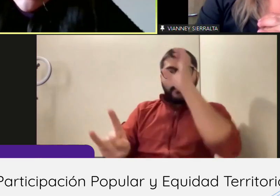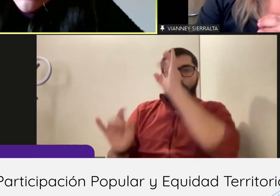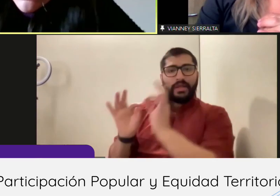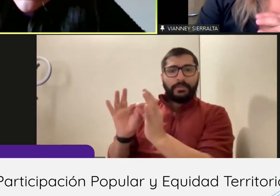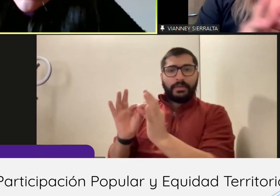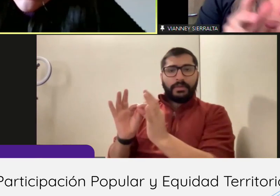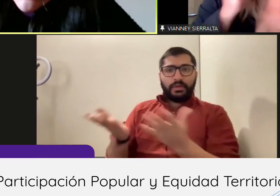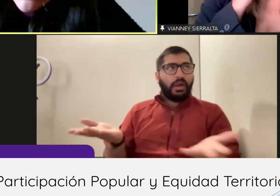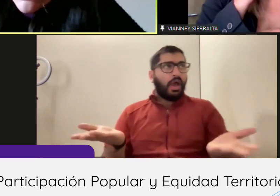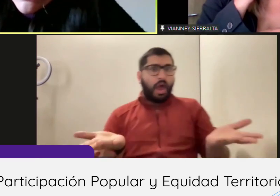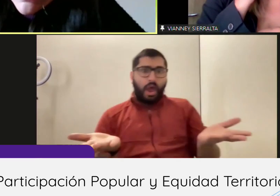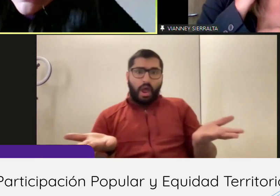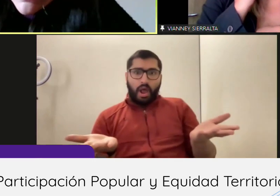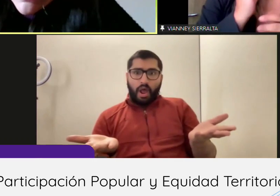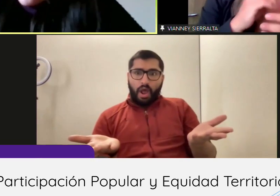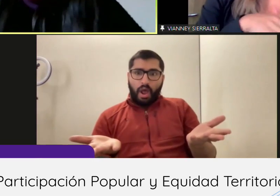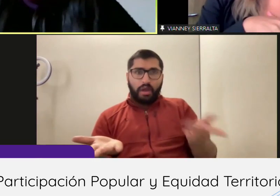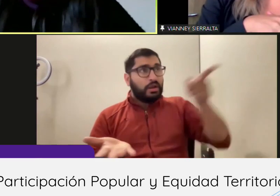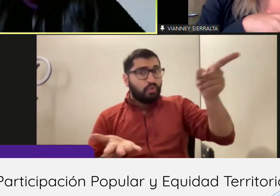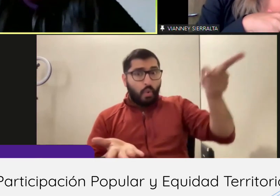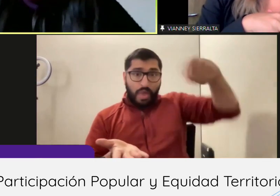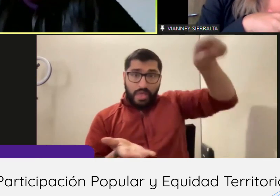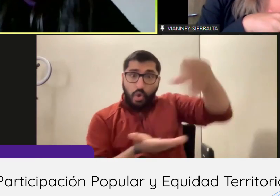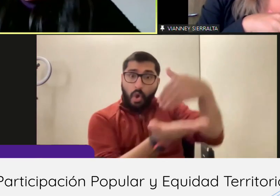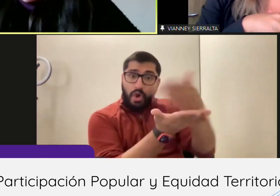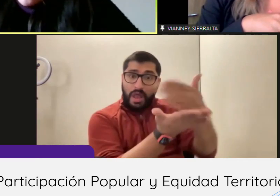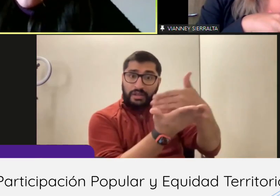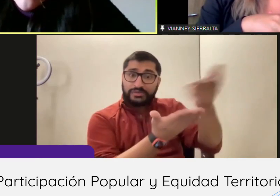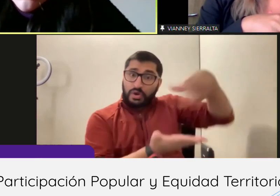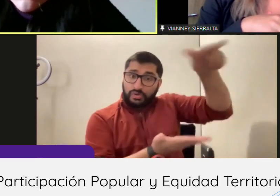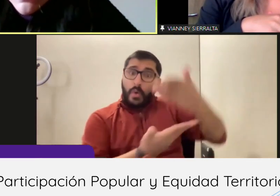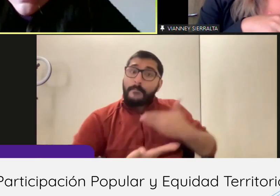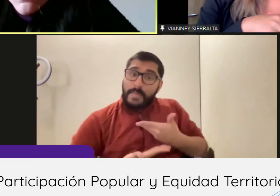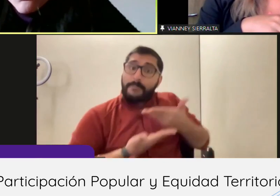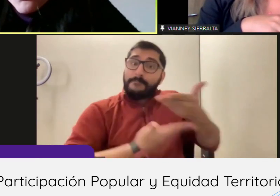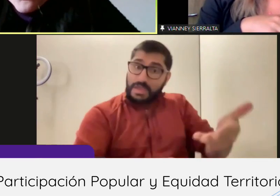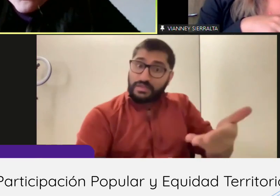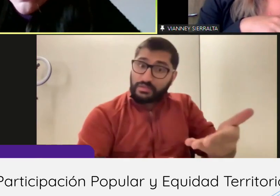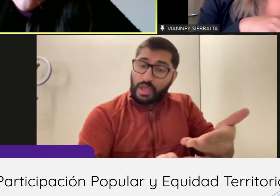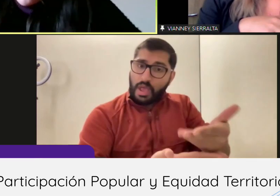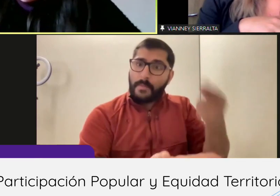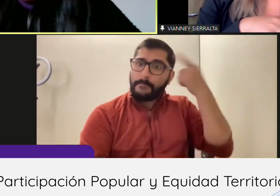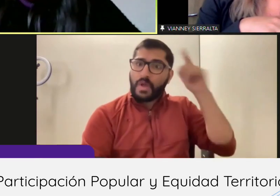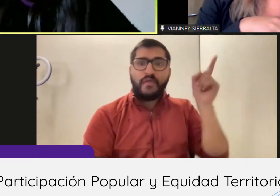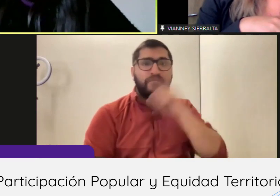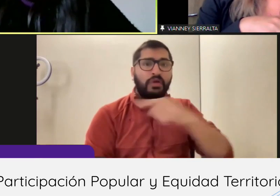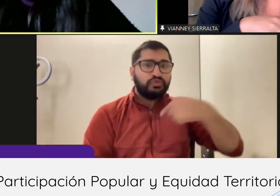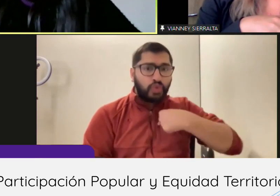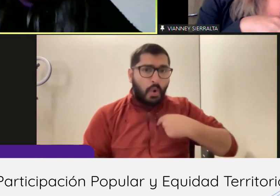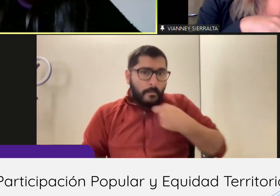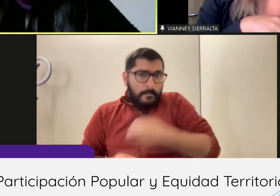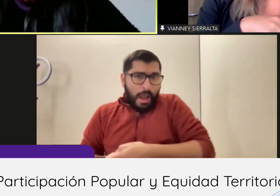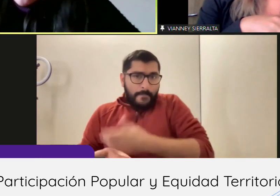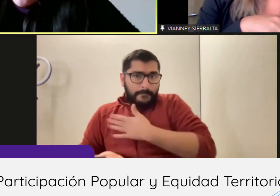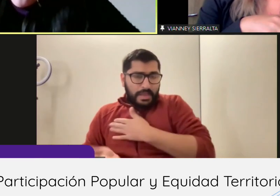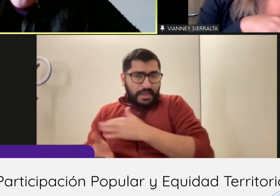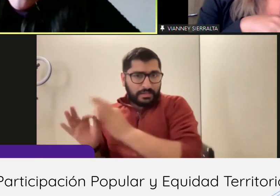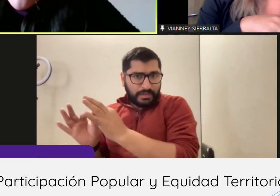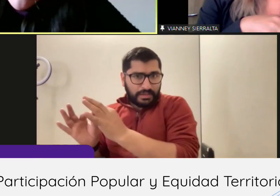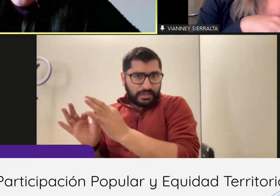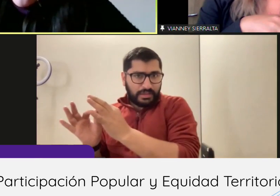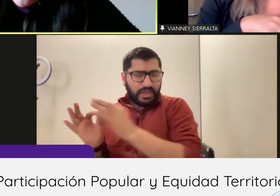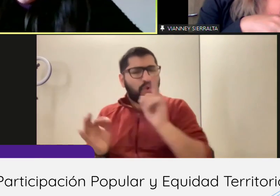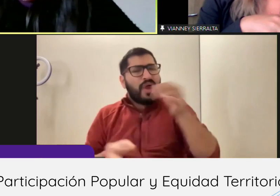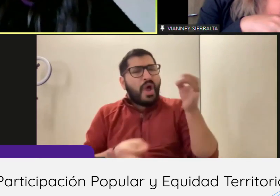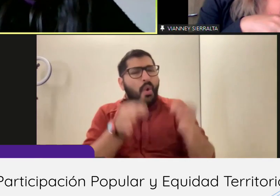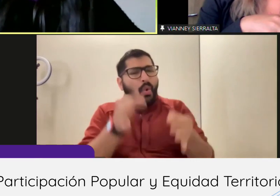cierto?, estatales, no cuentan con intérprete en lengua de señas. Entonces a veces me han invitado,